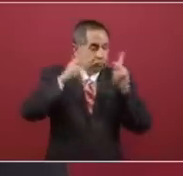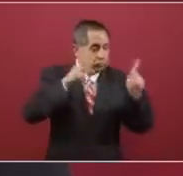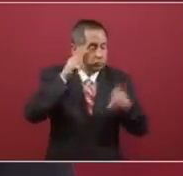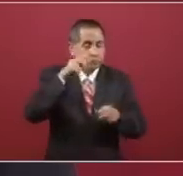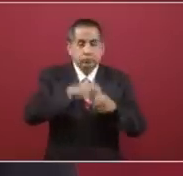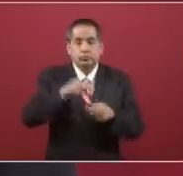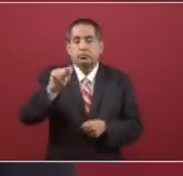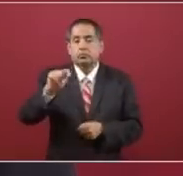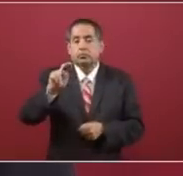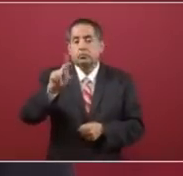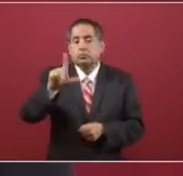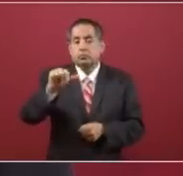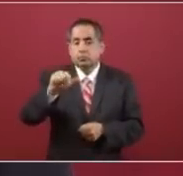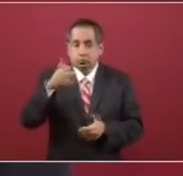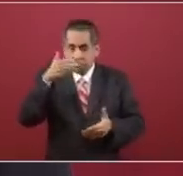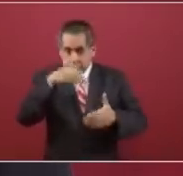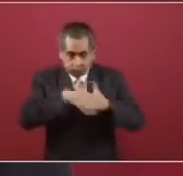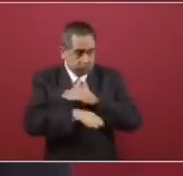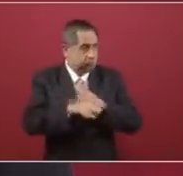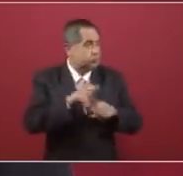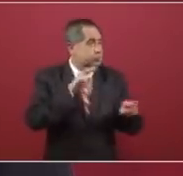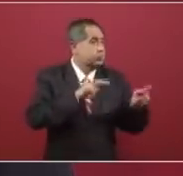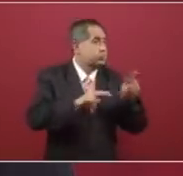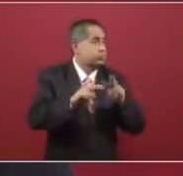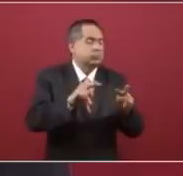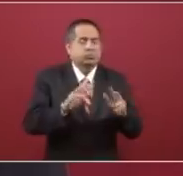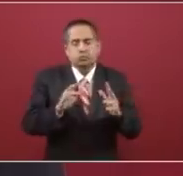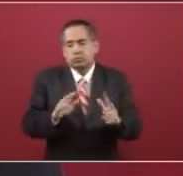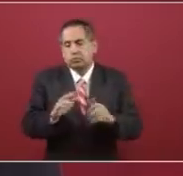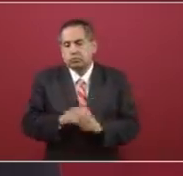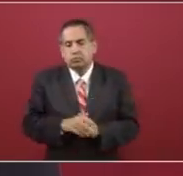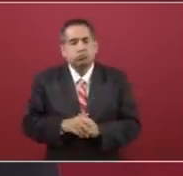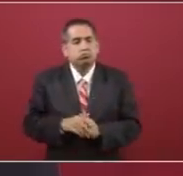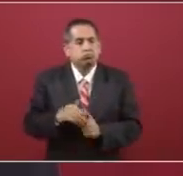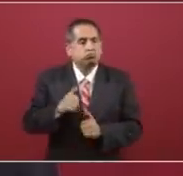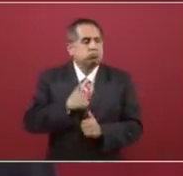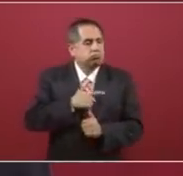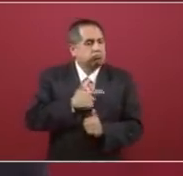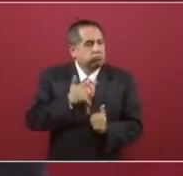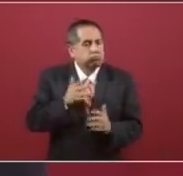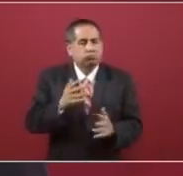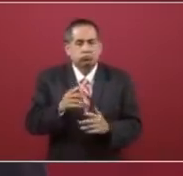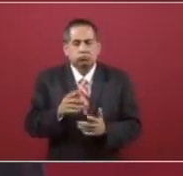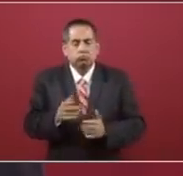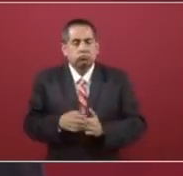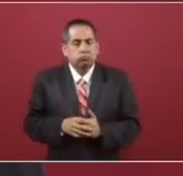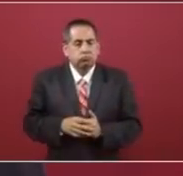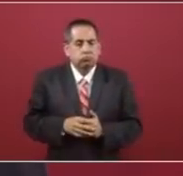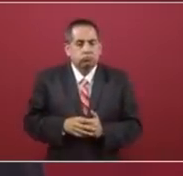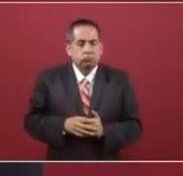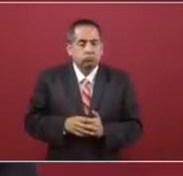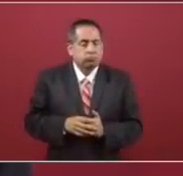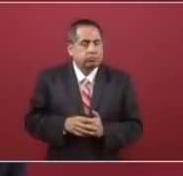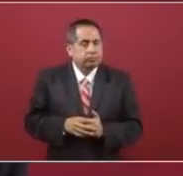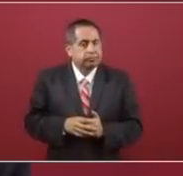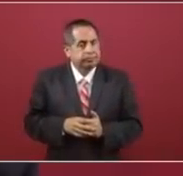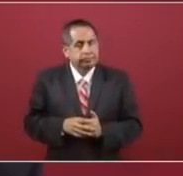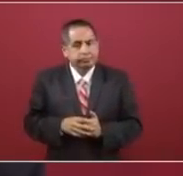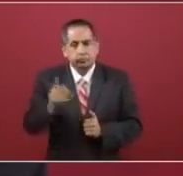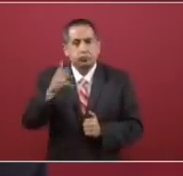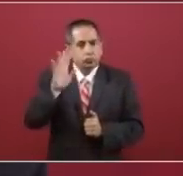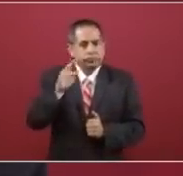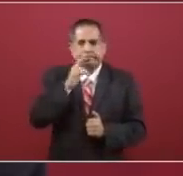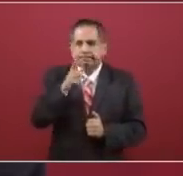de Tula. Me hubiese gustado que me eh